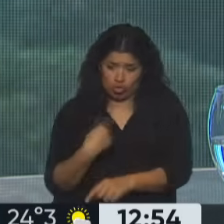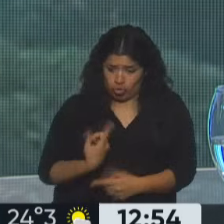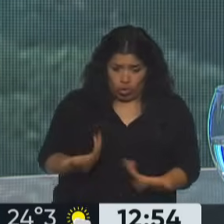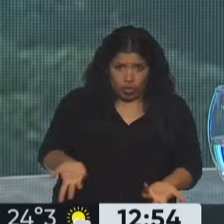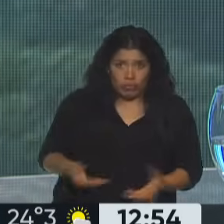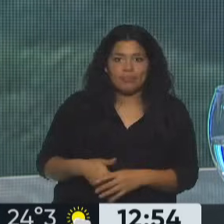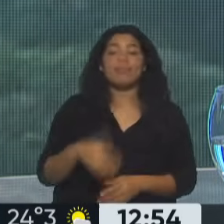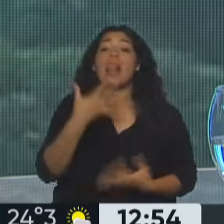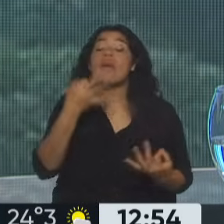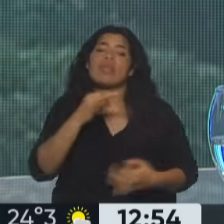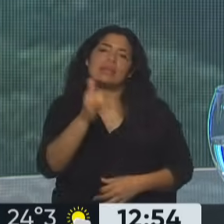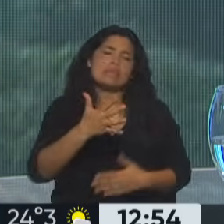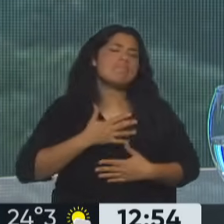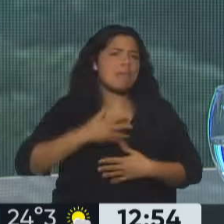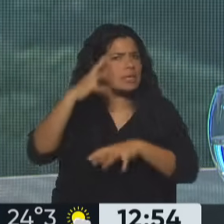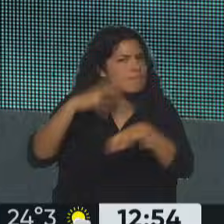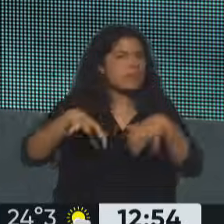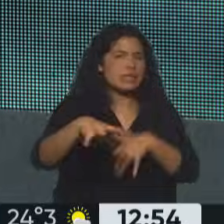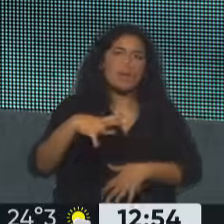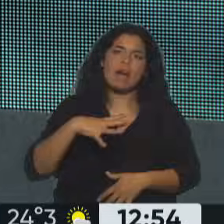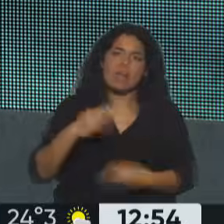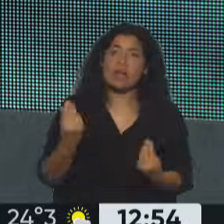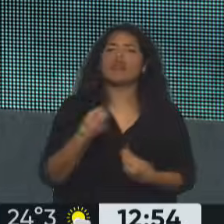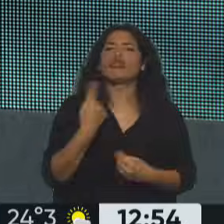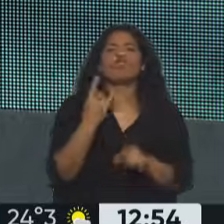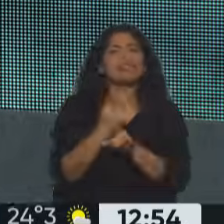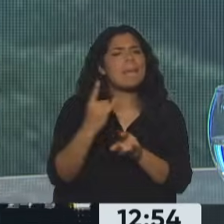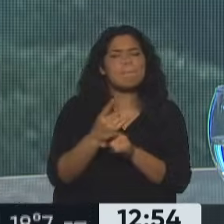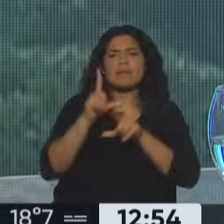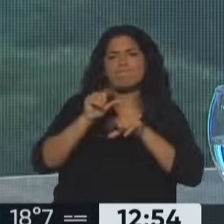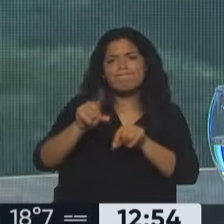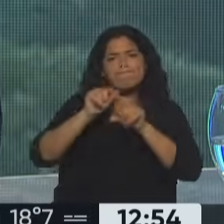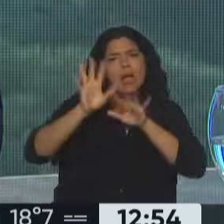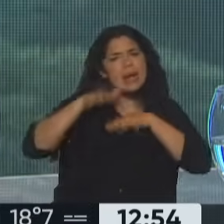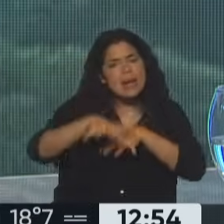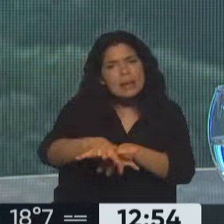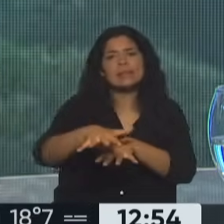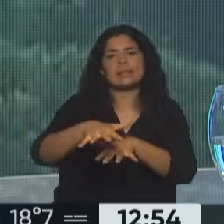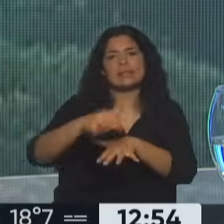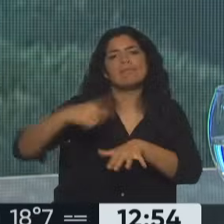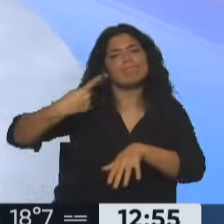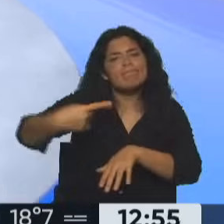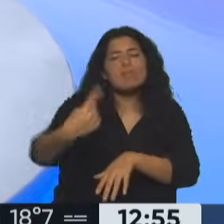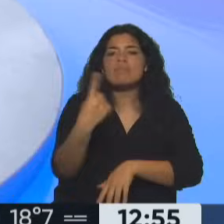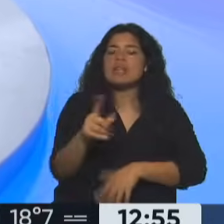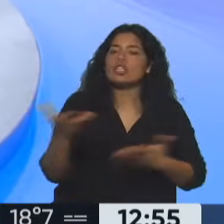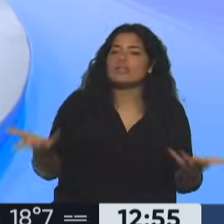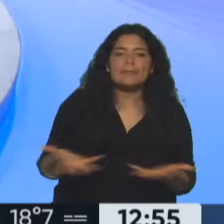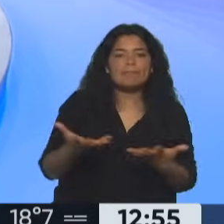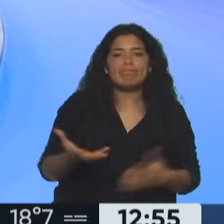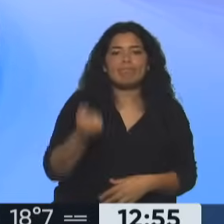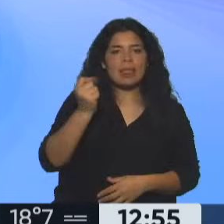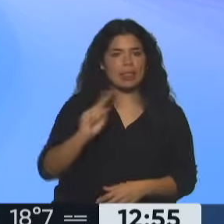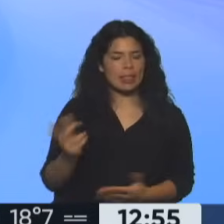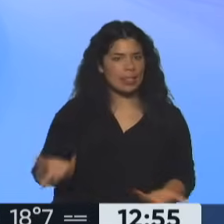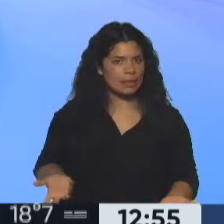que sí porque nosotros a través años siempre lo hemos reclamado nunca hicimos se hicimos un montón de marchas hicimos pero no la verdad que pensamos que